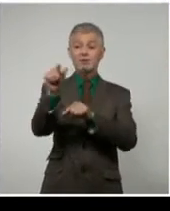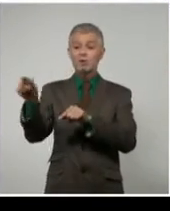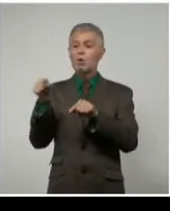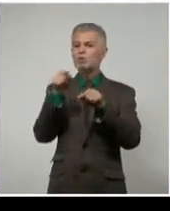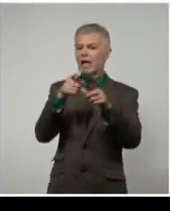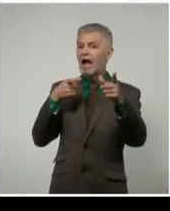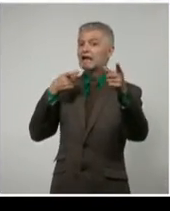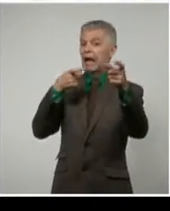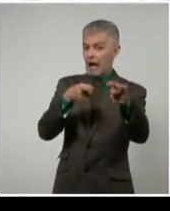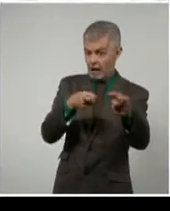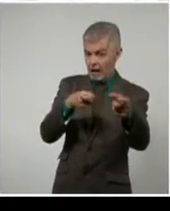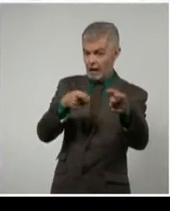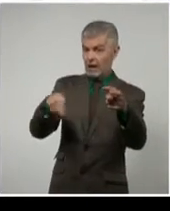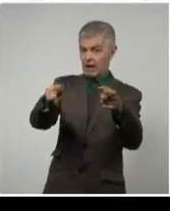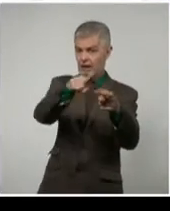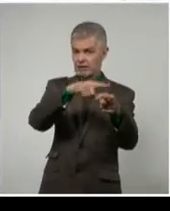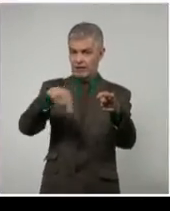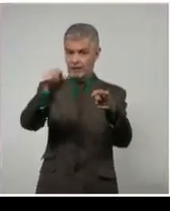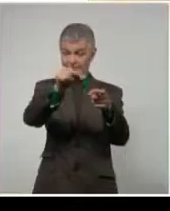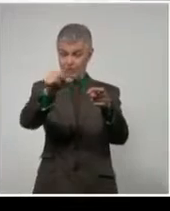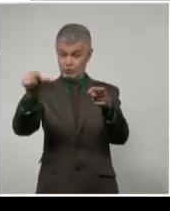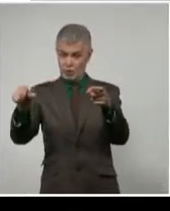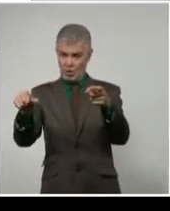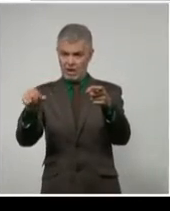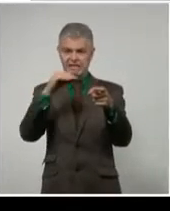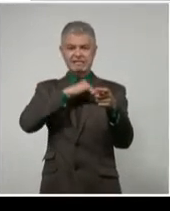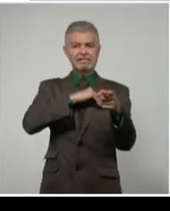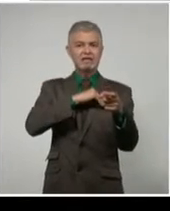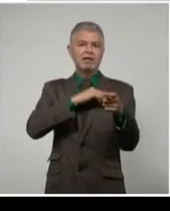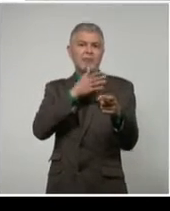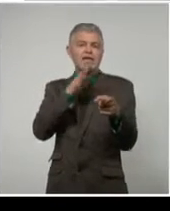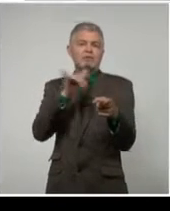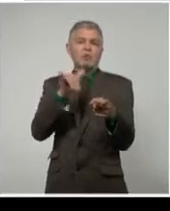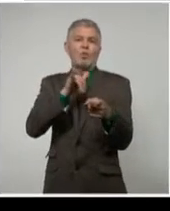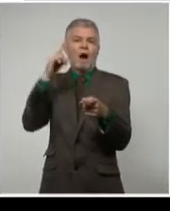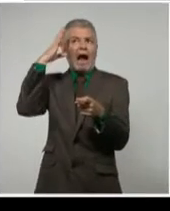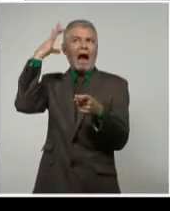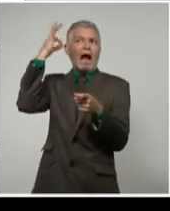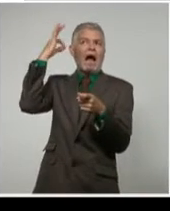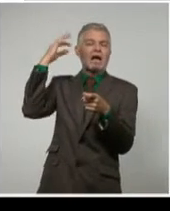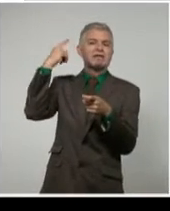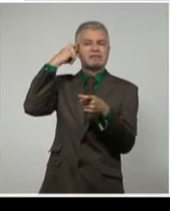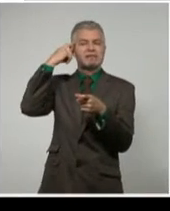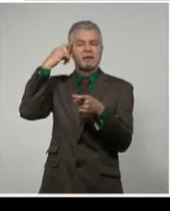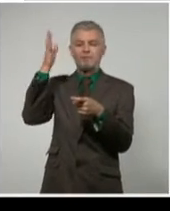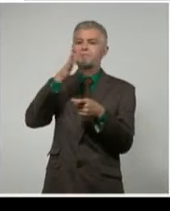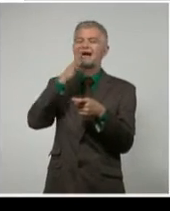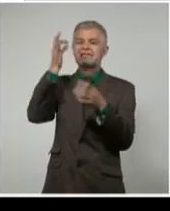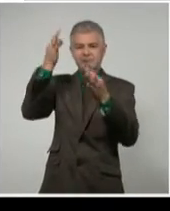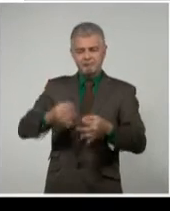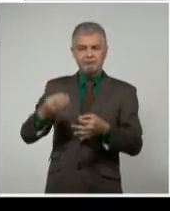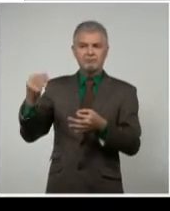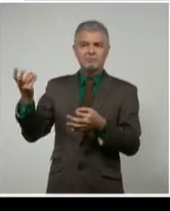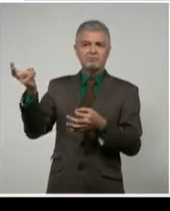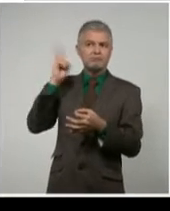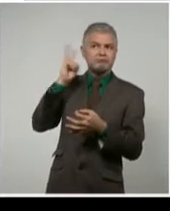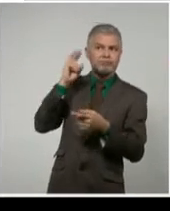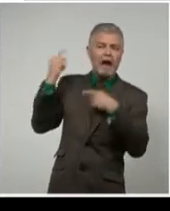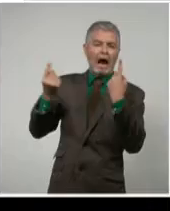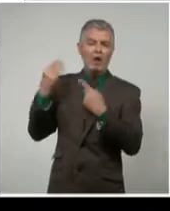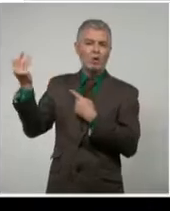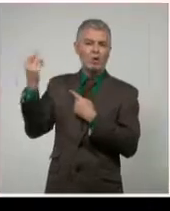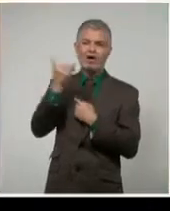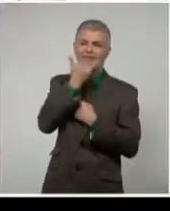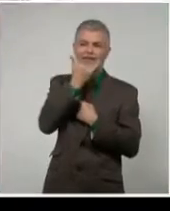atacados probablemente, y entonces esas personas sintieron realmente que estaban siendo atacadas o sintieron síntomas. Si hay un